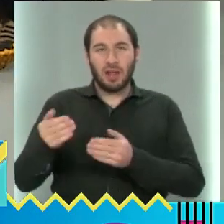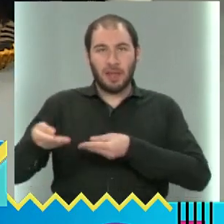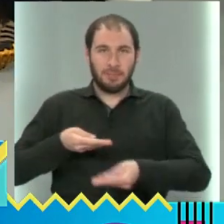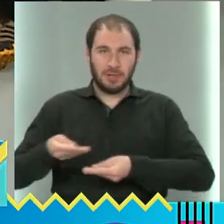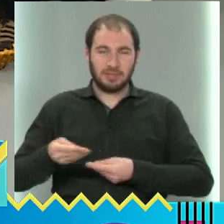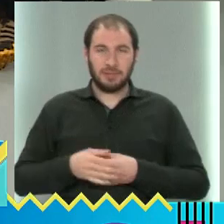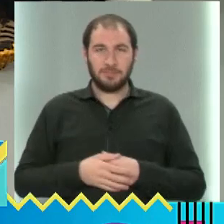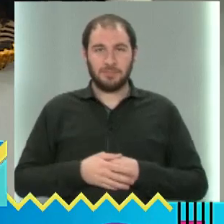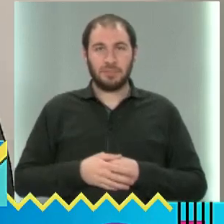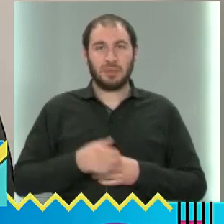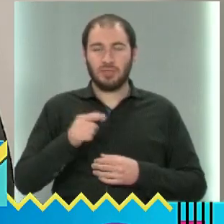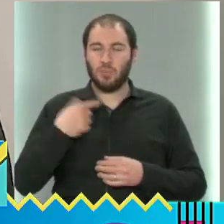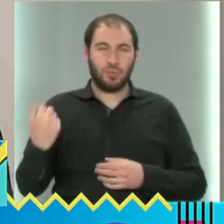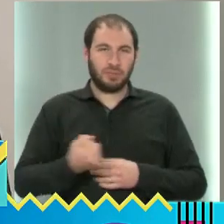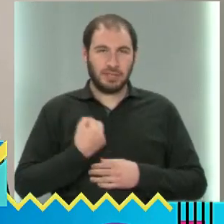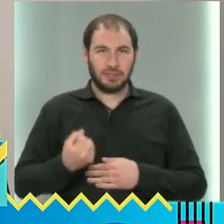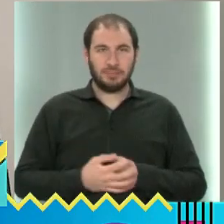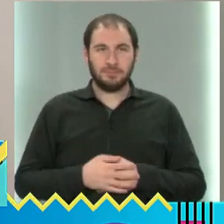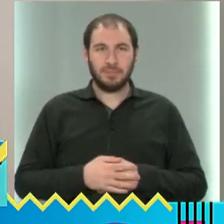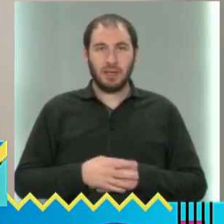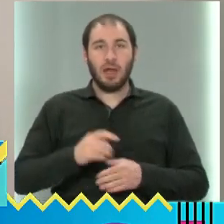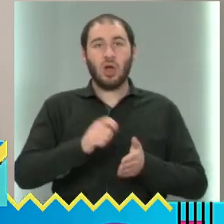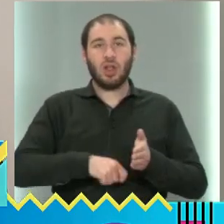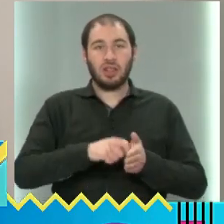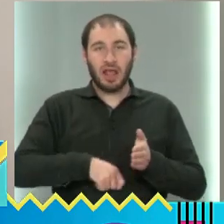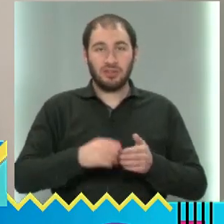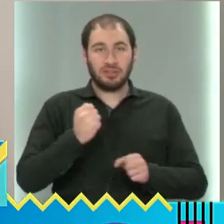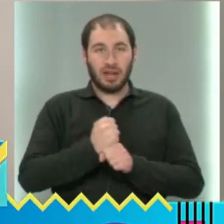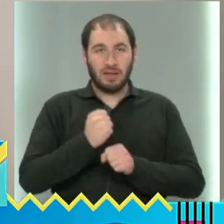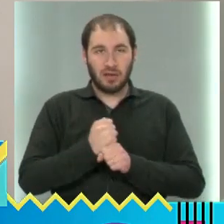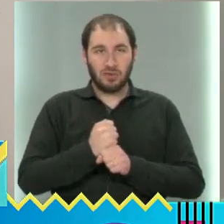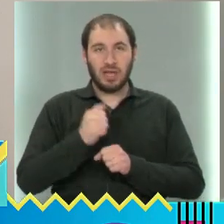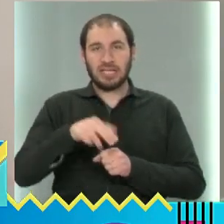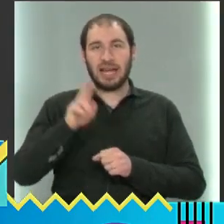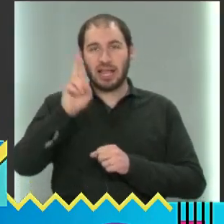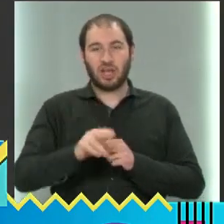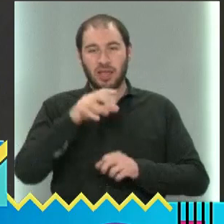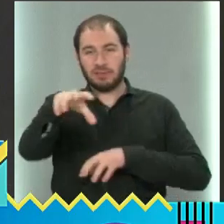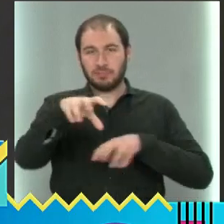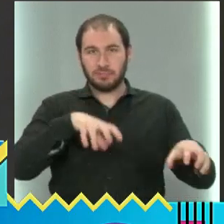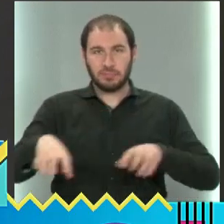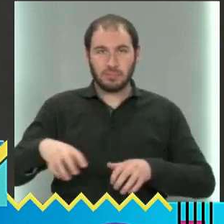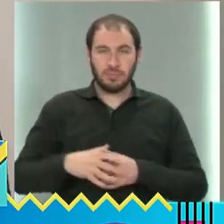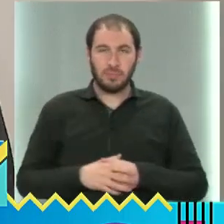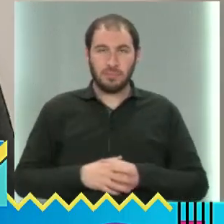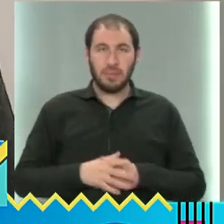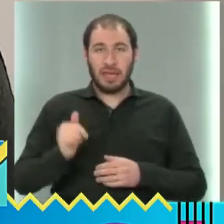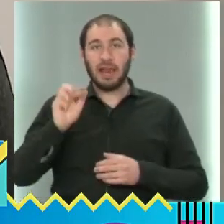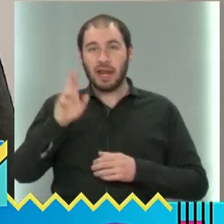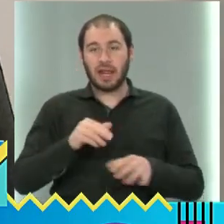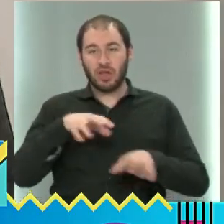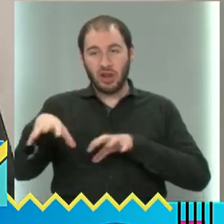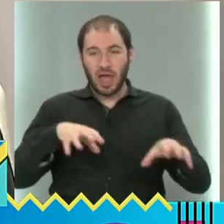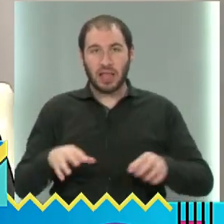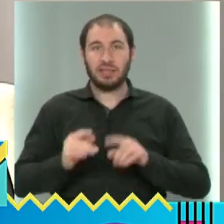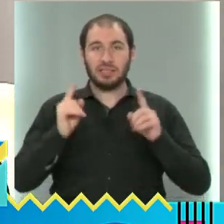empresarial. Por eso es indispensable que los contratos laborales se regionalicen. Y no solo que se regionalicen,